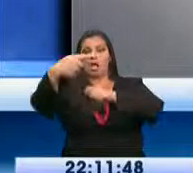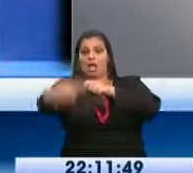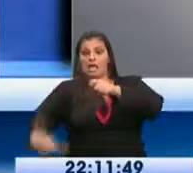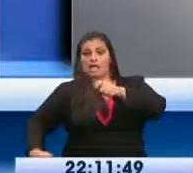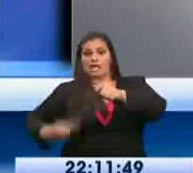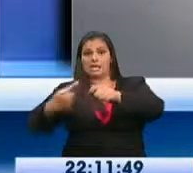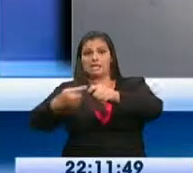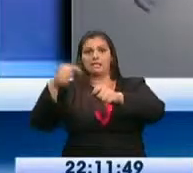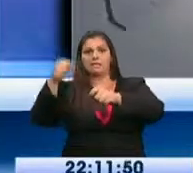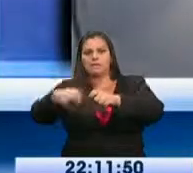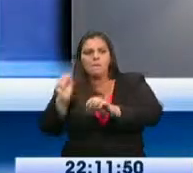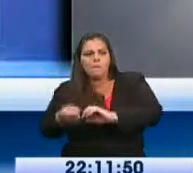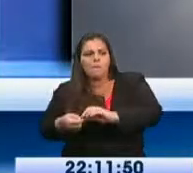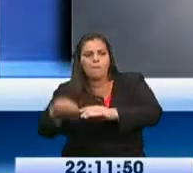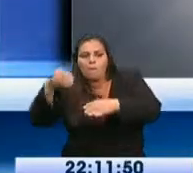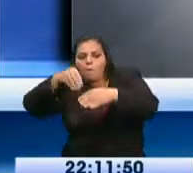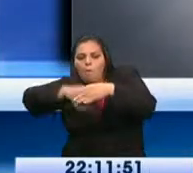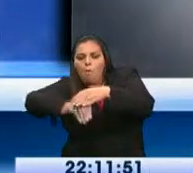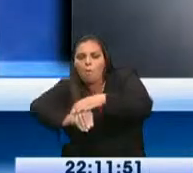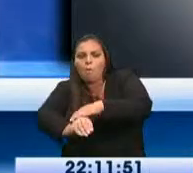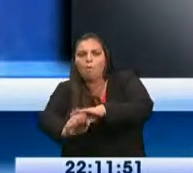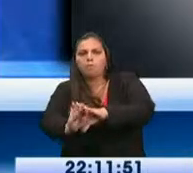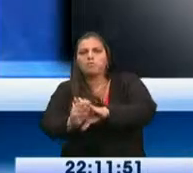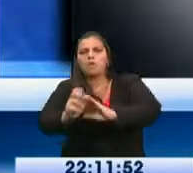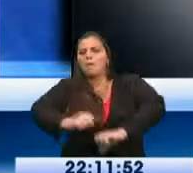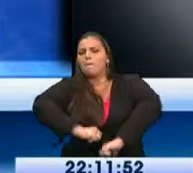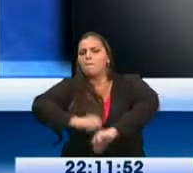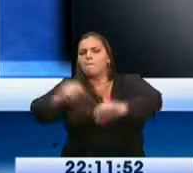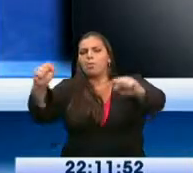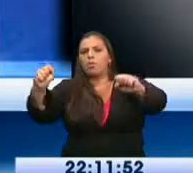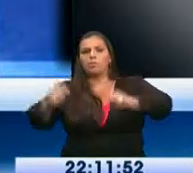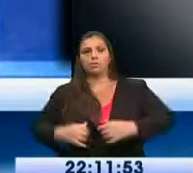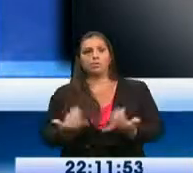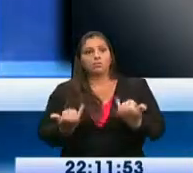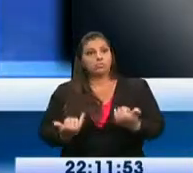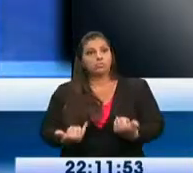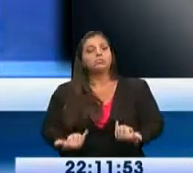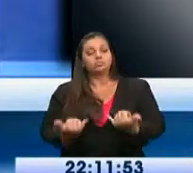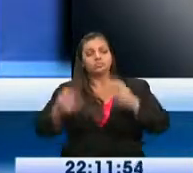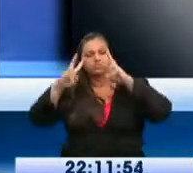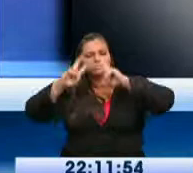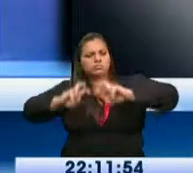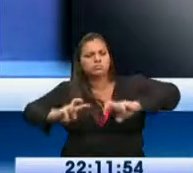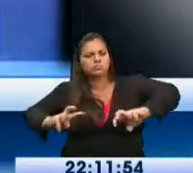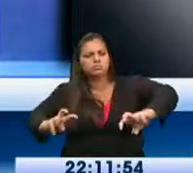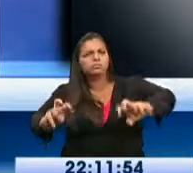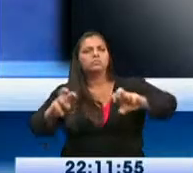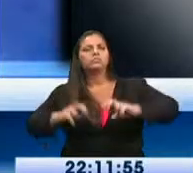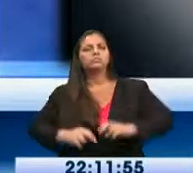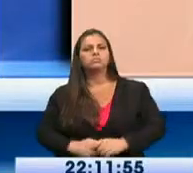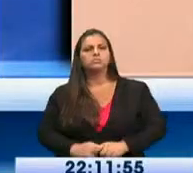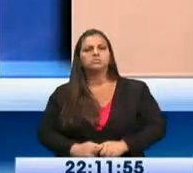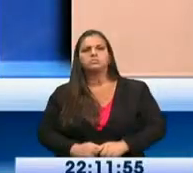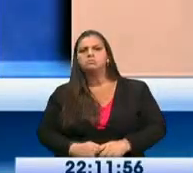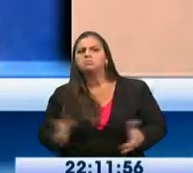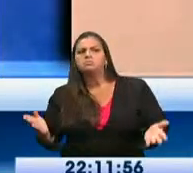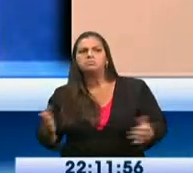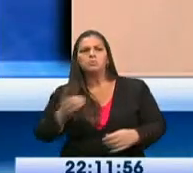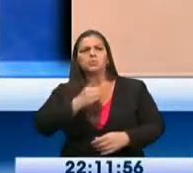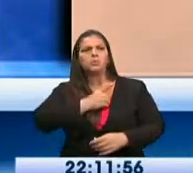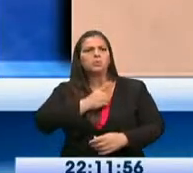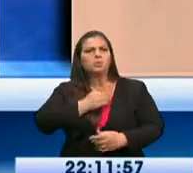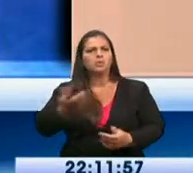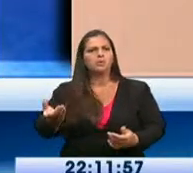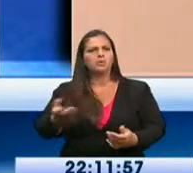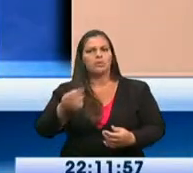un explosivo de alta carga. Se desconoce el fin, ahorita se están realizando las investigaciones pertinentes a ver si el dueño o el